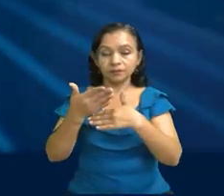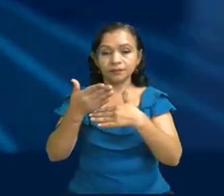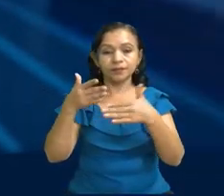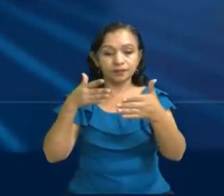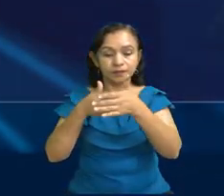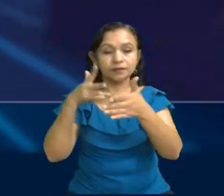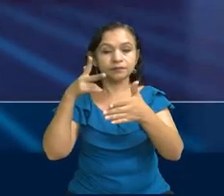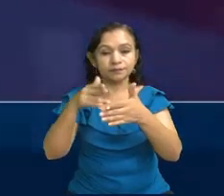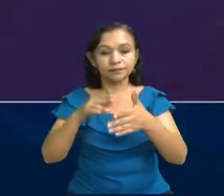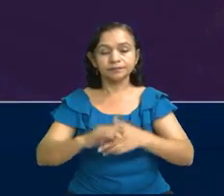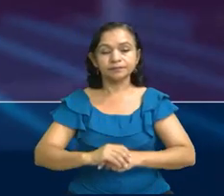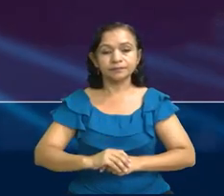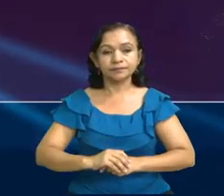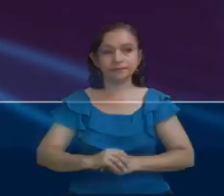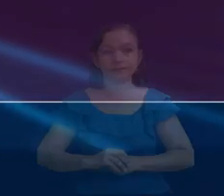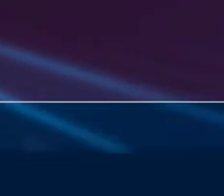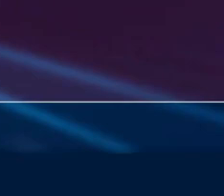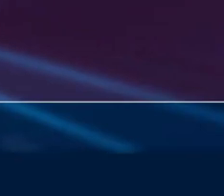pausa informativa.